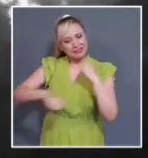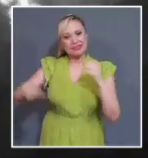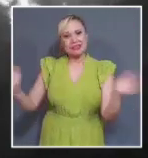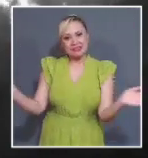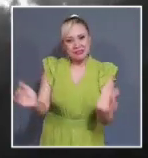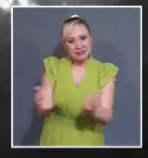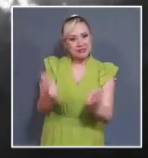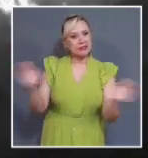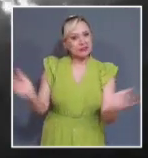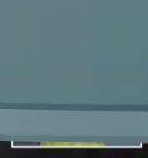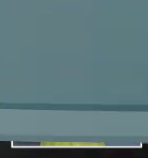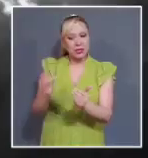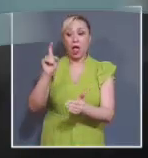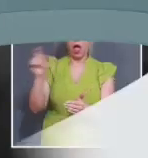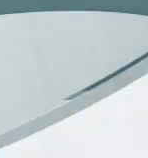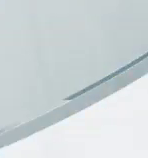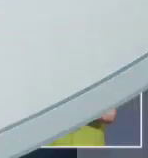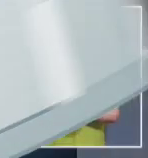Rosy García.